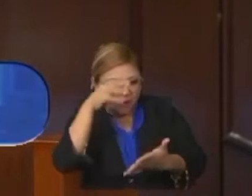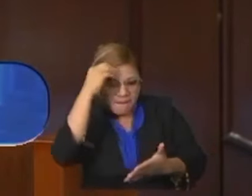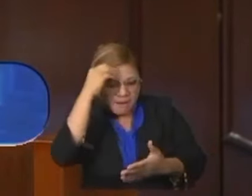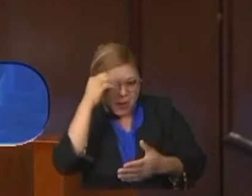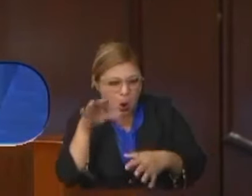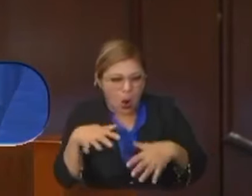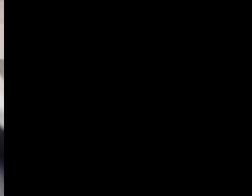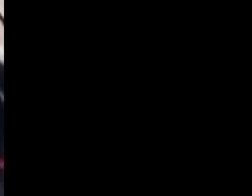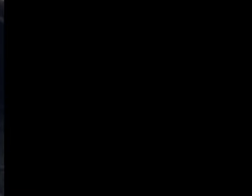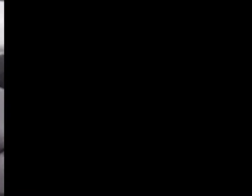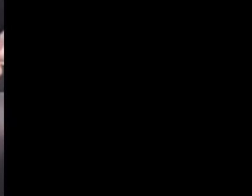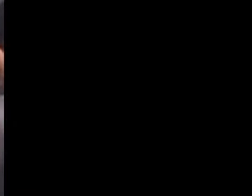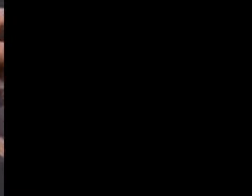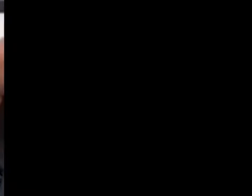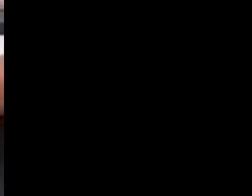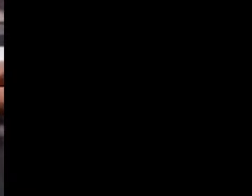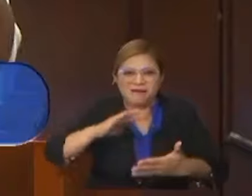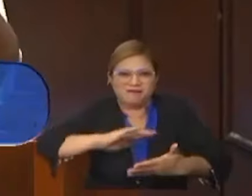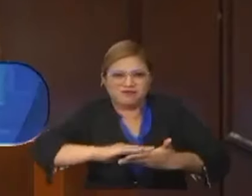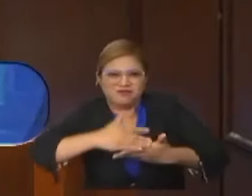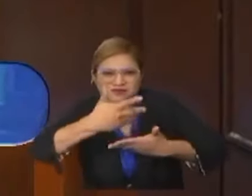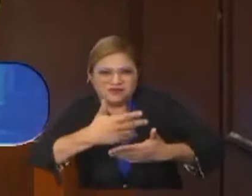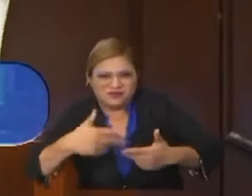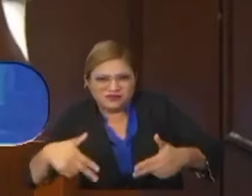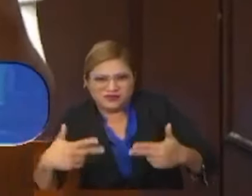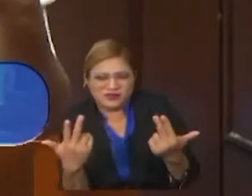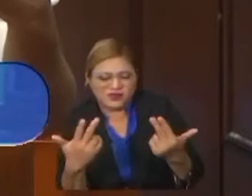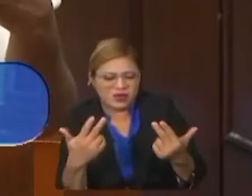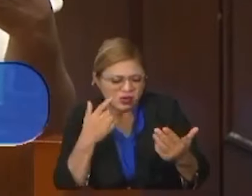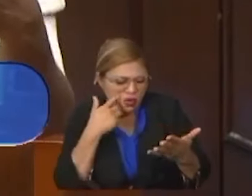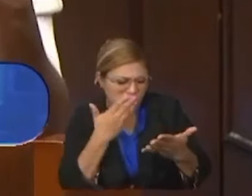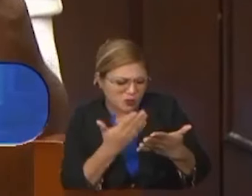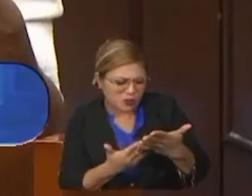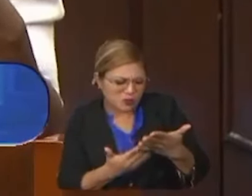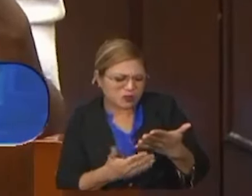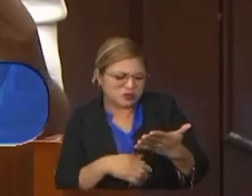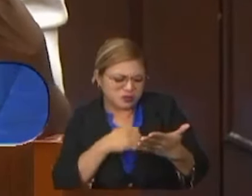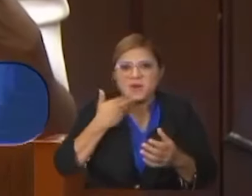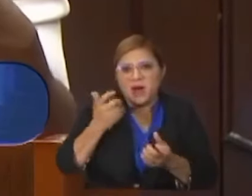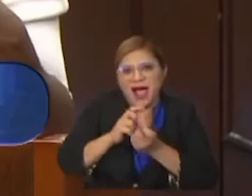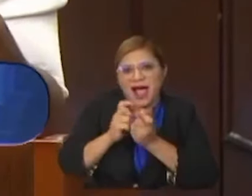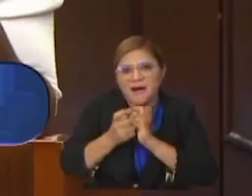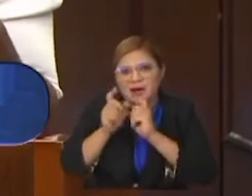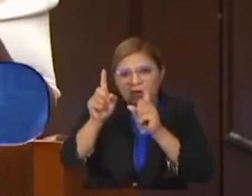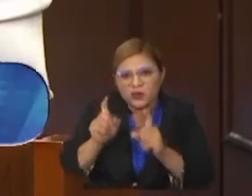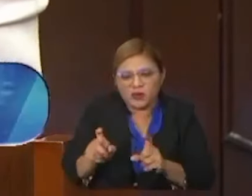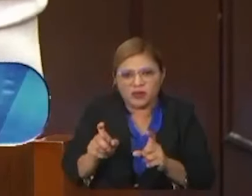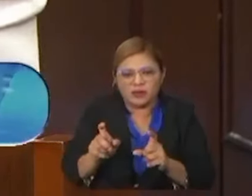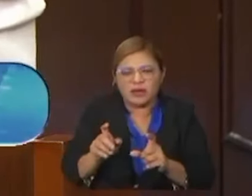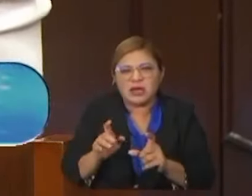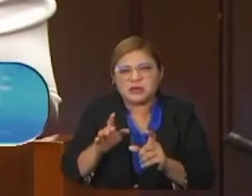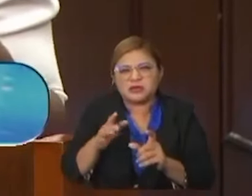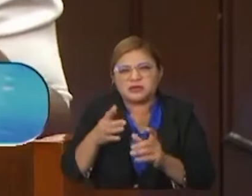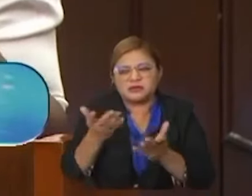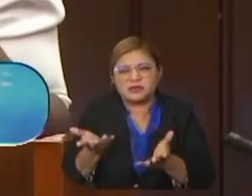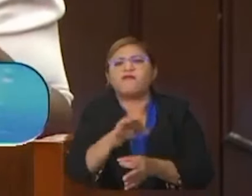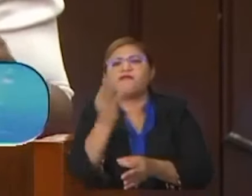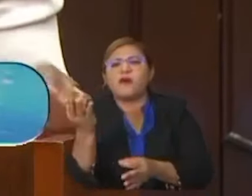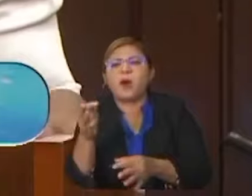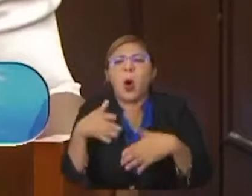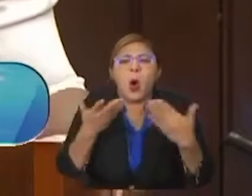y entusiasmarlos. O sea, nosotros no podemos pretender cambiar el sistema educativo si no cambiamos la forma de